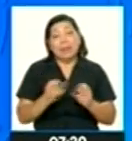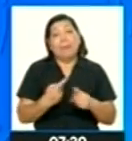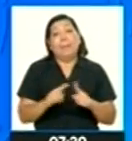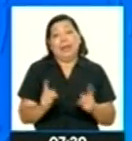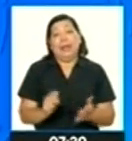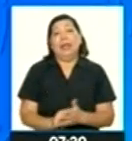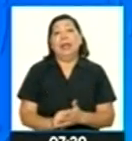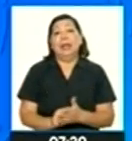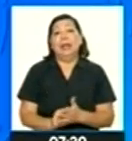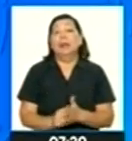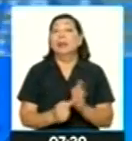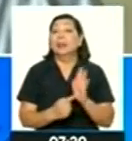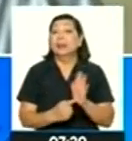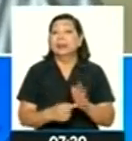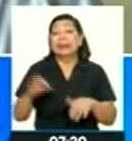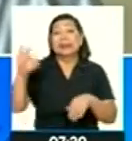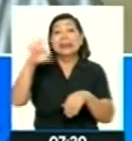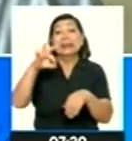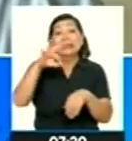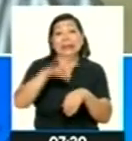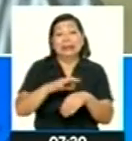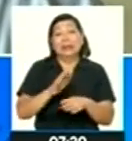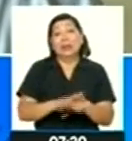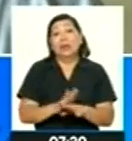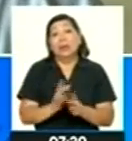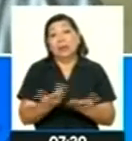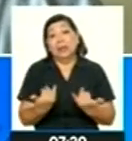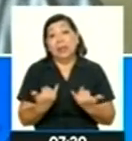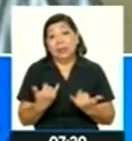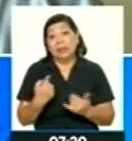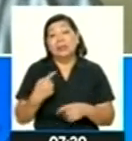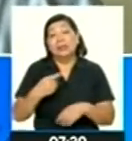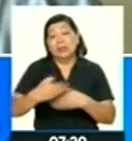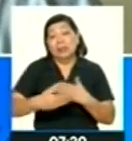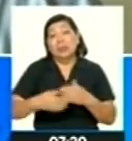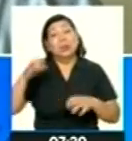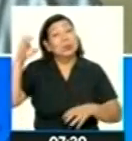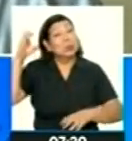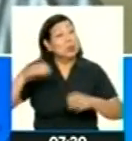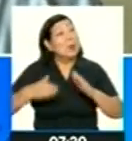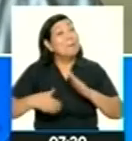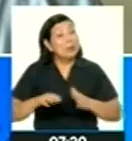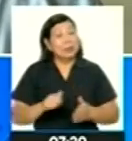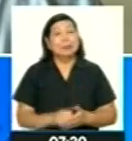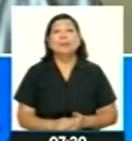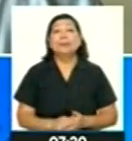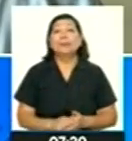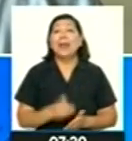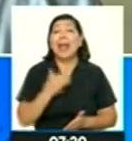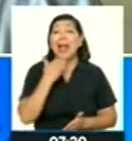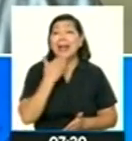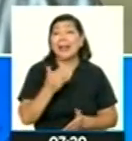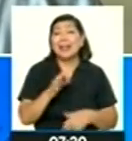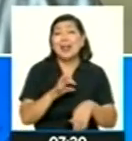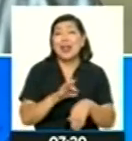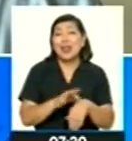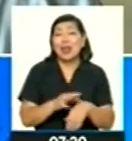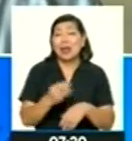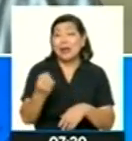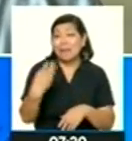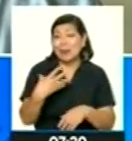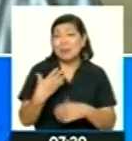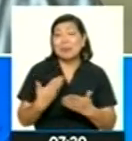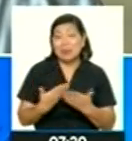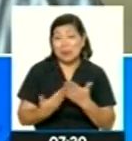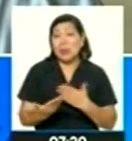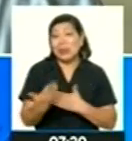evitar la presencia de dengue mientras dure este fenómeno de lluvias. Doctor Cabeza, muchísimas gracias por esta información. Muy